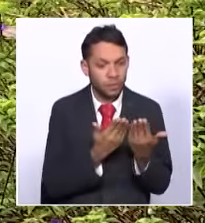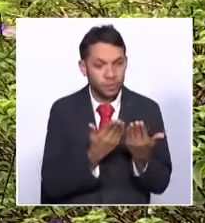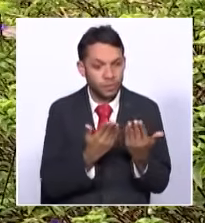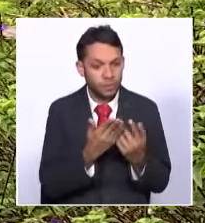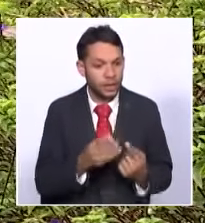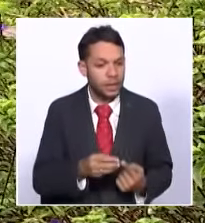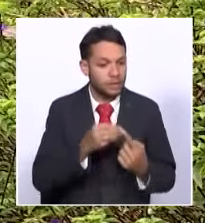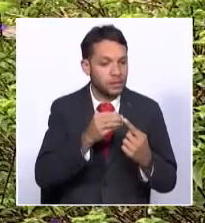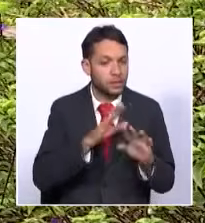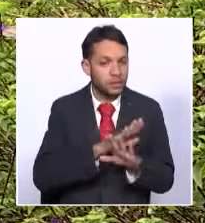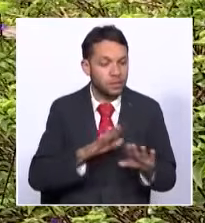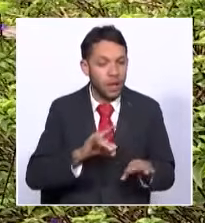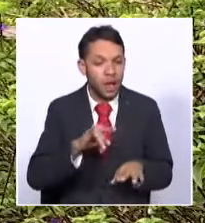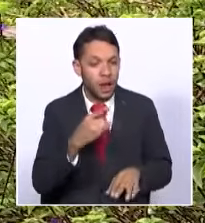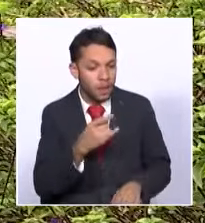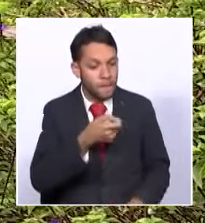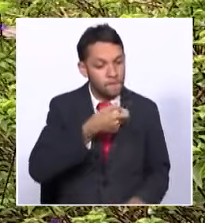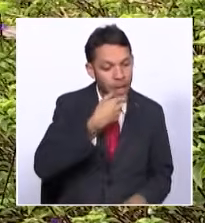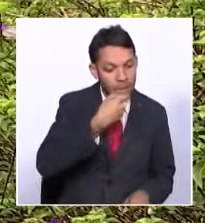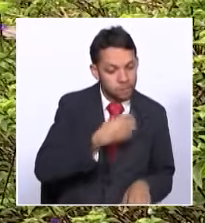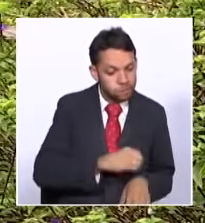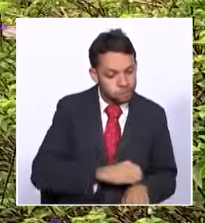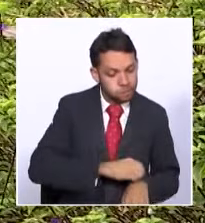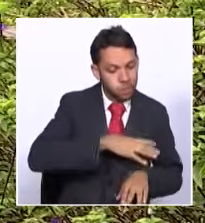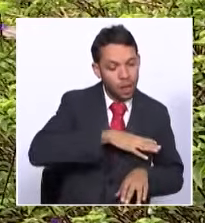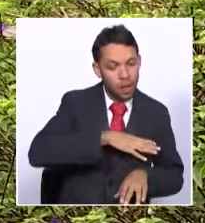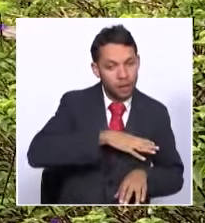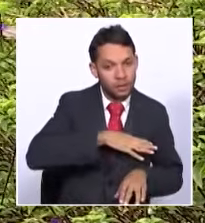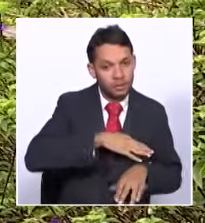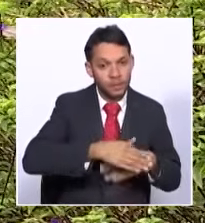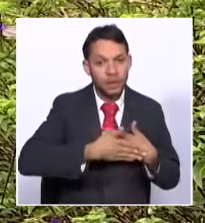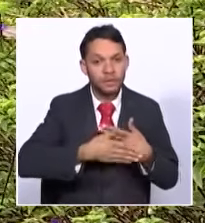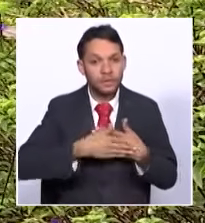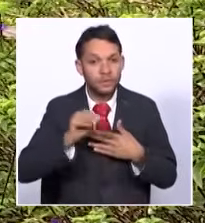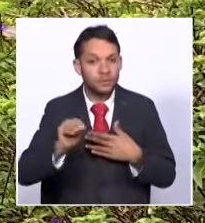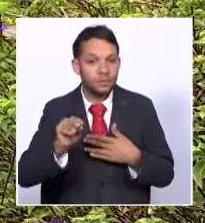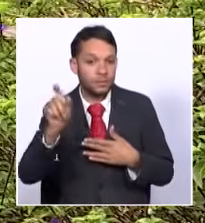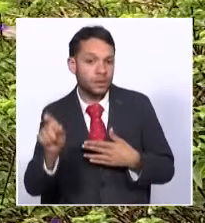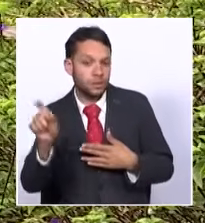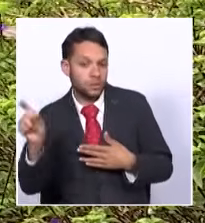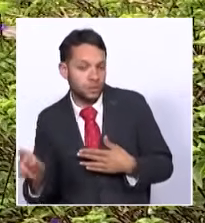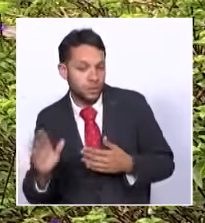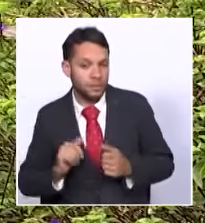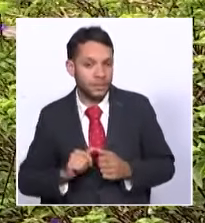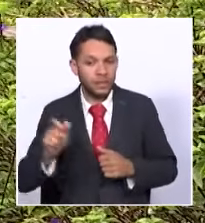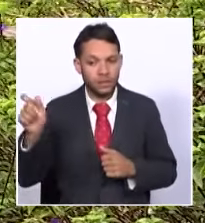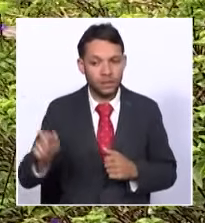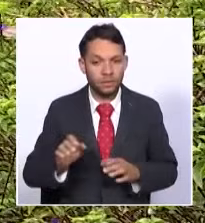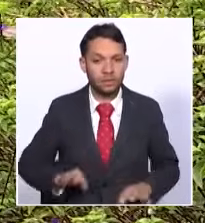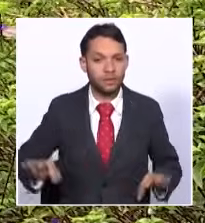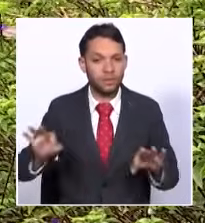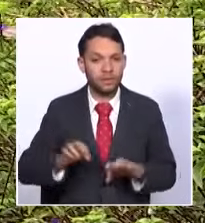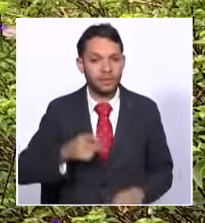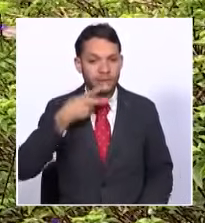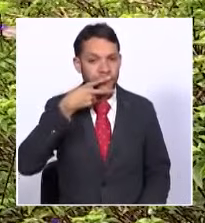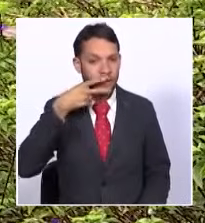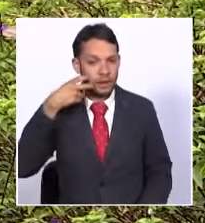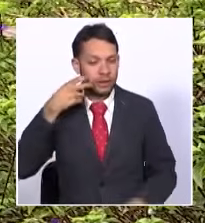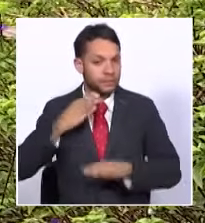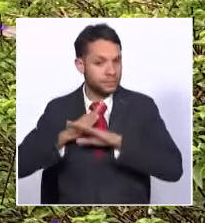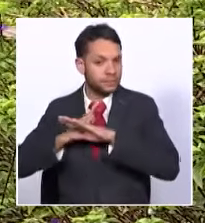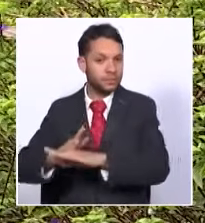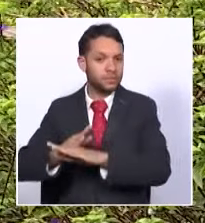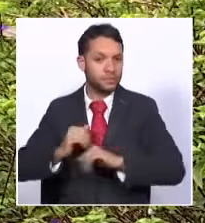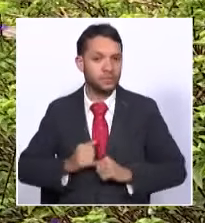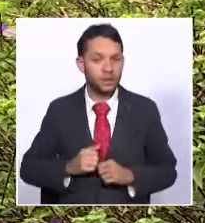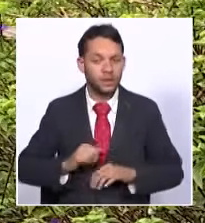un antiinflamatorio y ya. Cuando ni siquiera le estamos diciendo al paciente que tiene que suspender la carne y